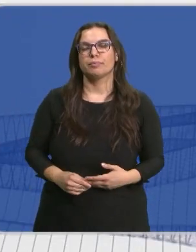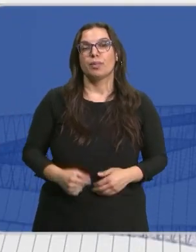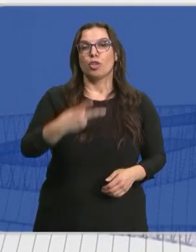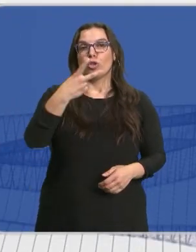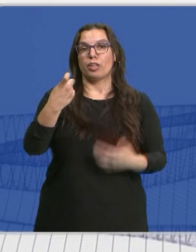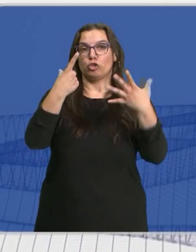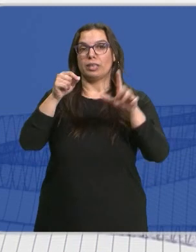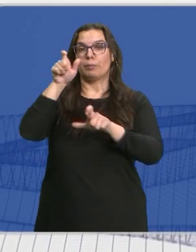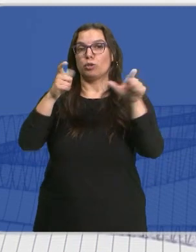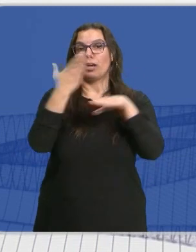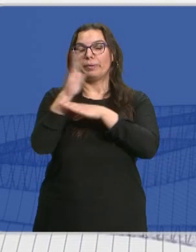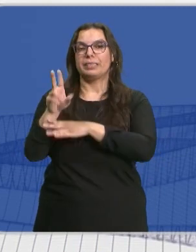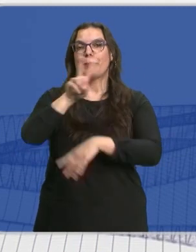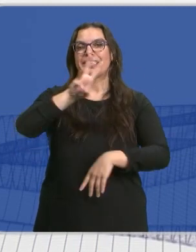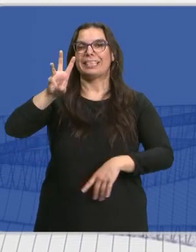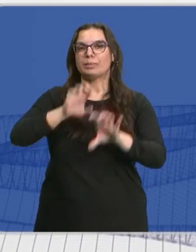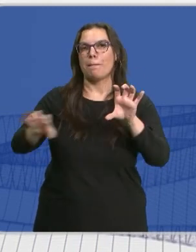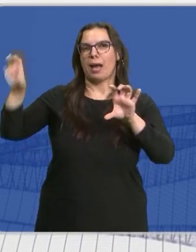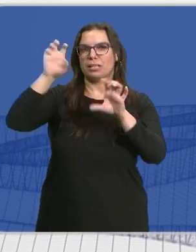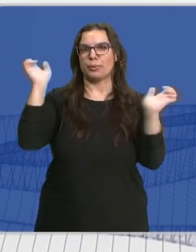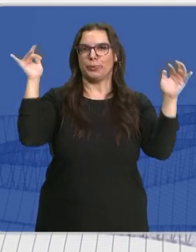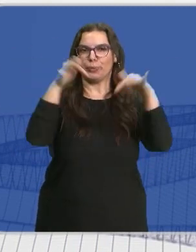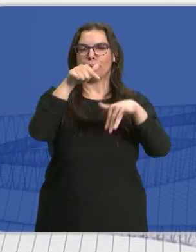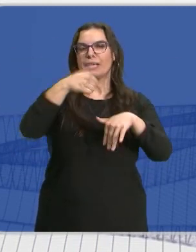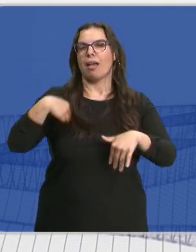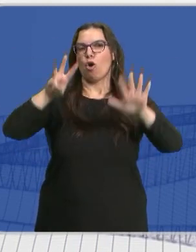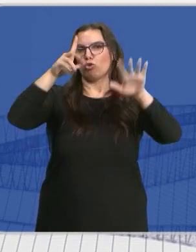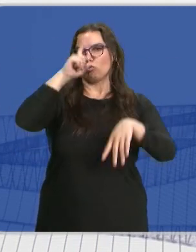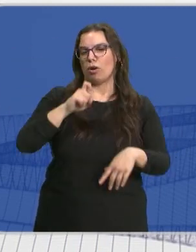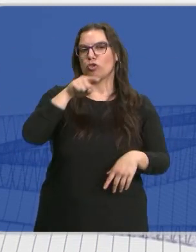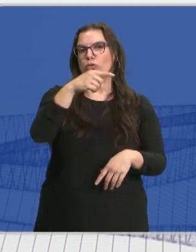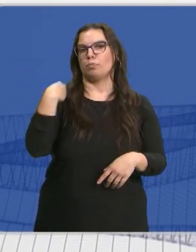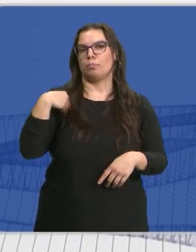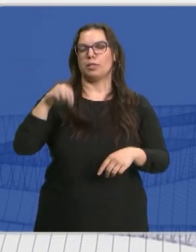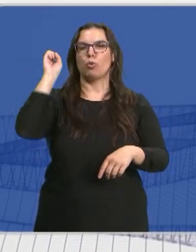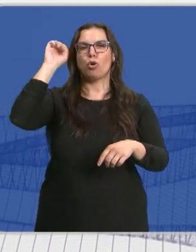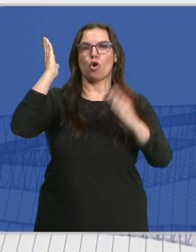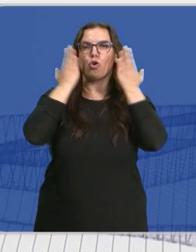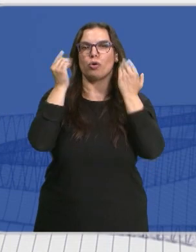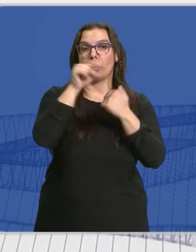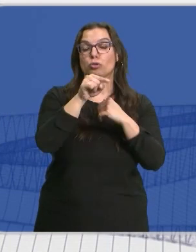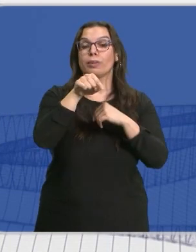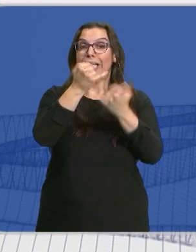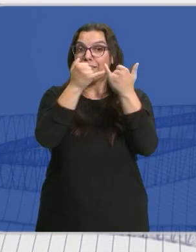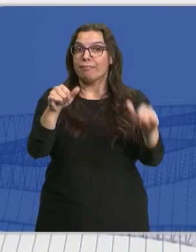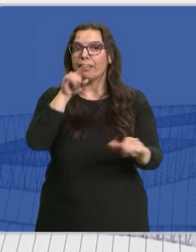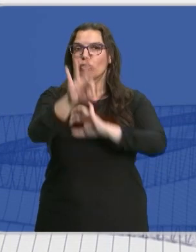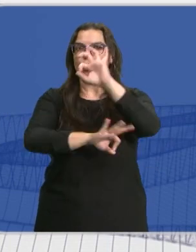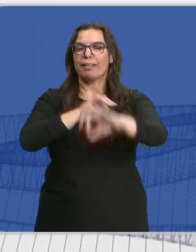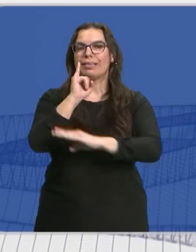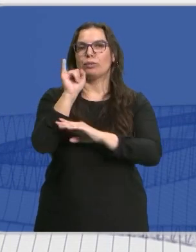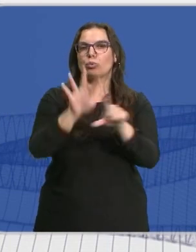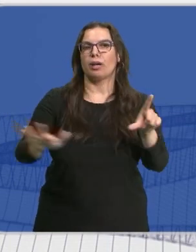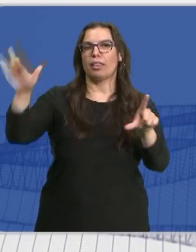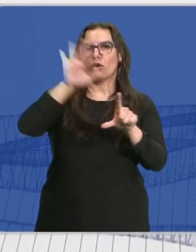260 representantes de 23 países participan en esta octava edición del Cybersecurity Summer Bootcamp un evento organizado por el